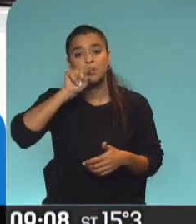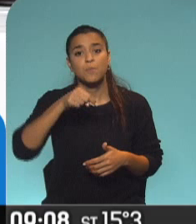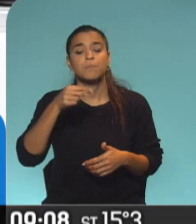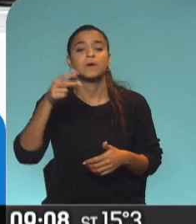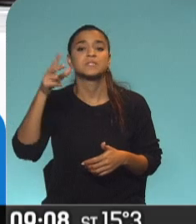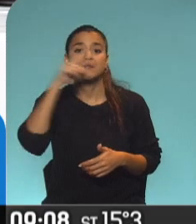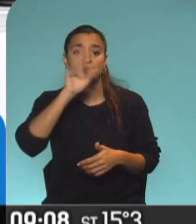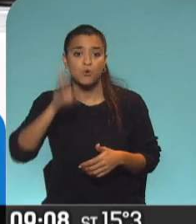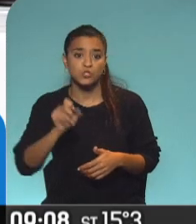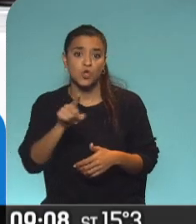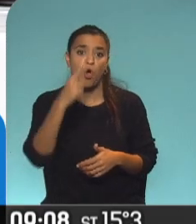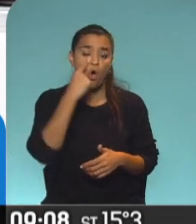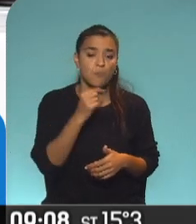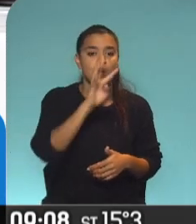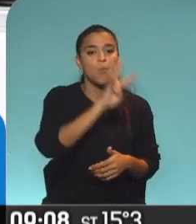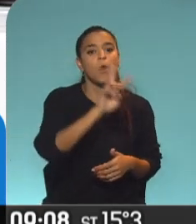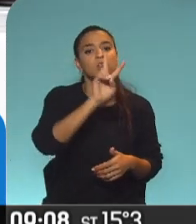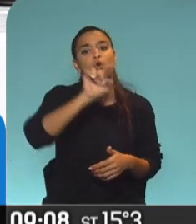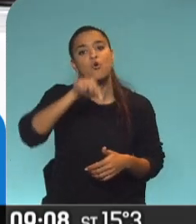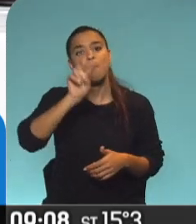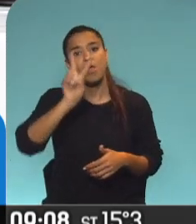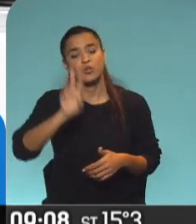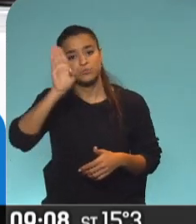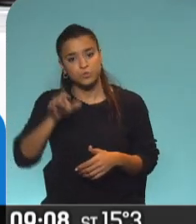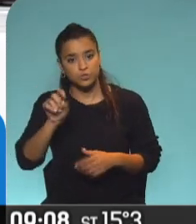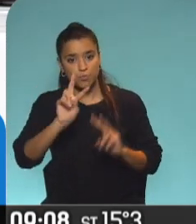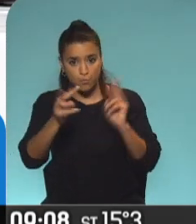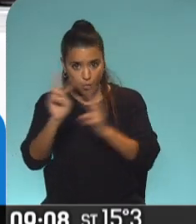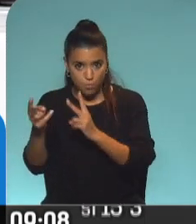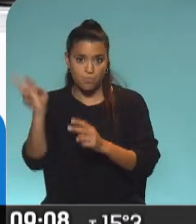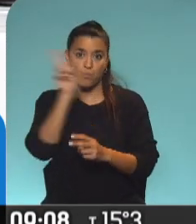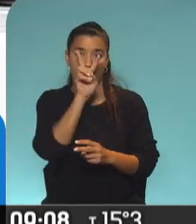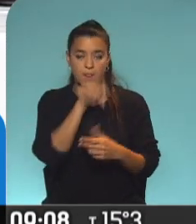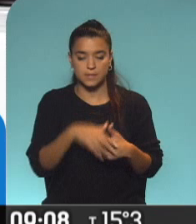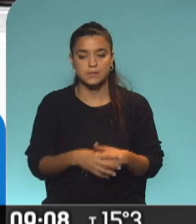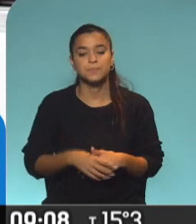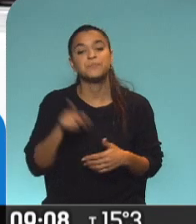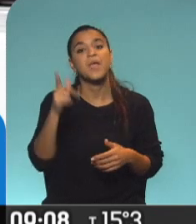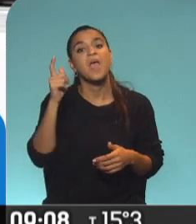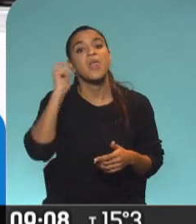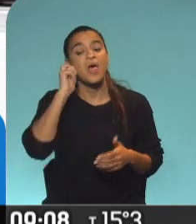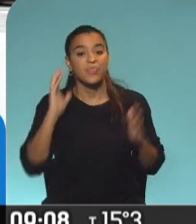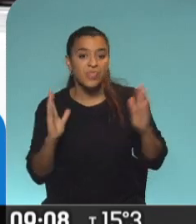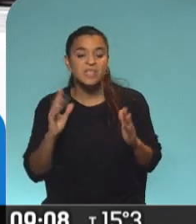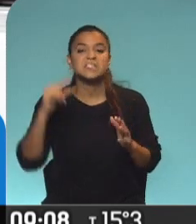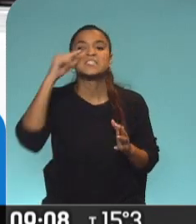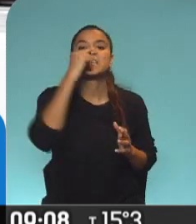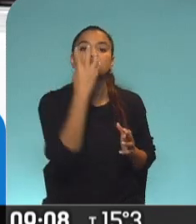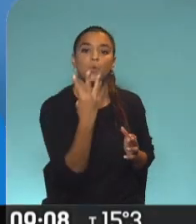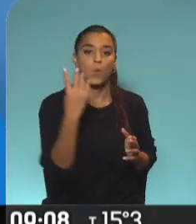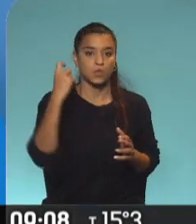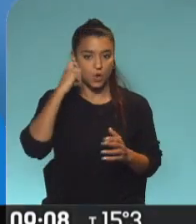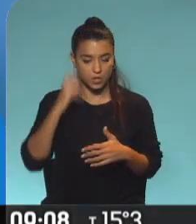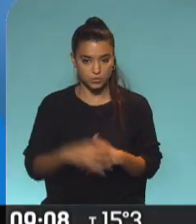57,8% se producen varones, el 42,2% de los fallecidos son mujeres. La edad mediana es de 74